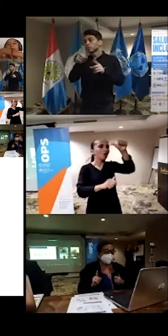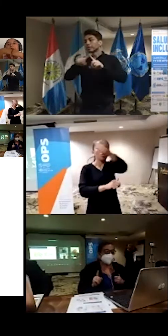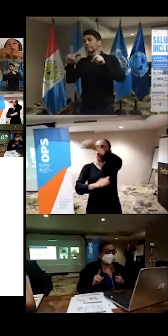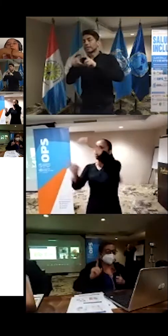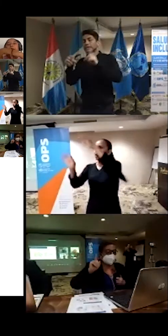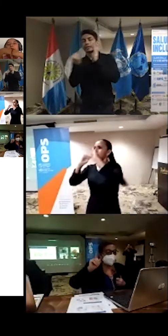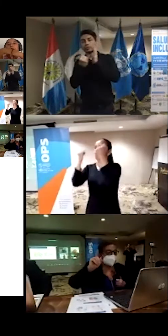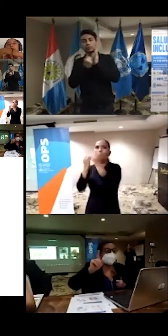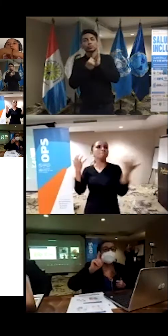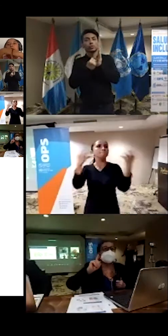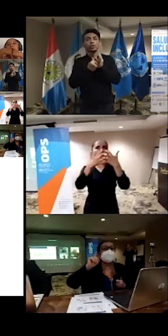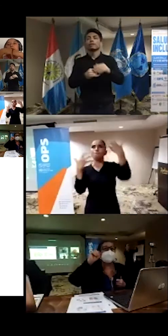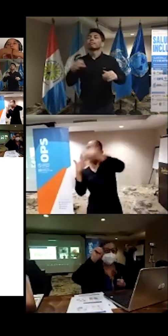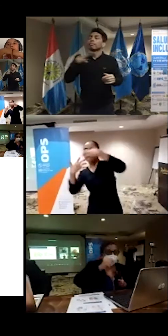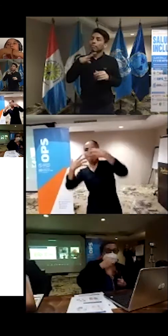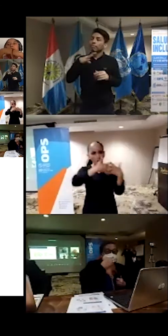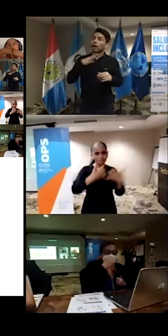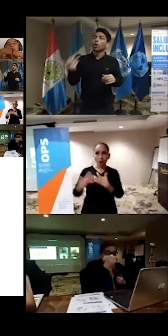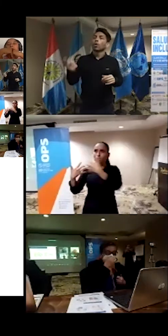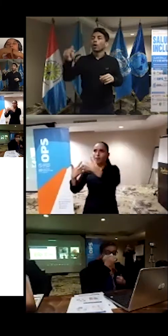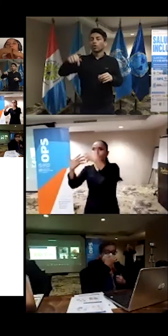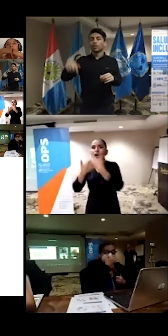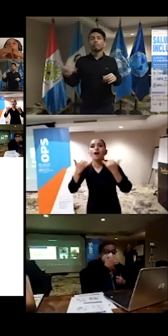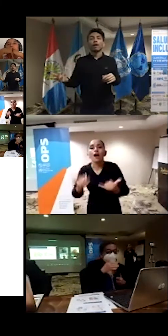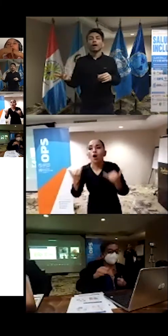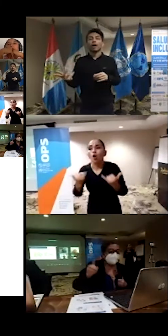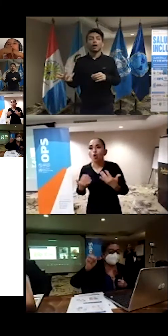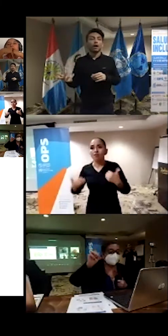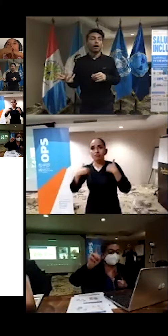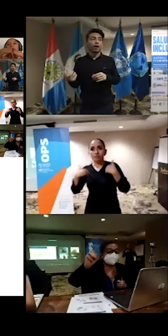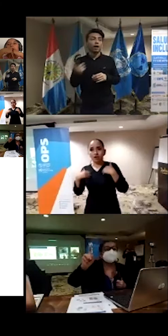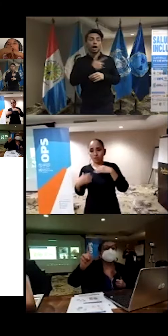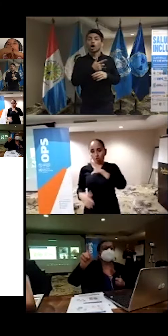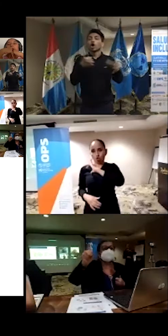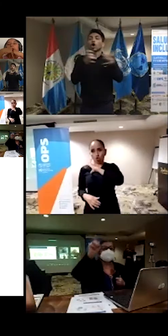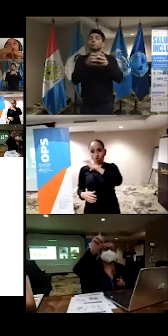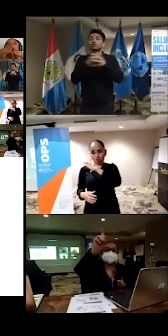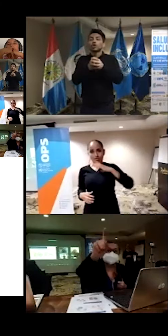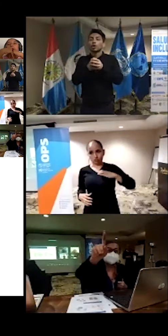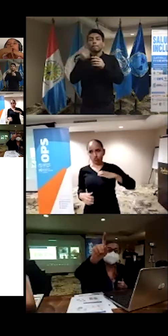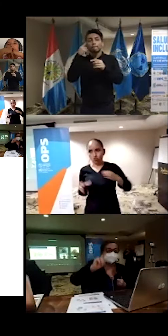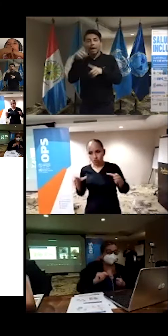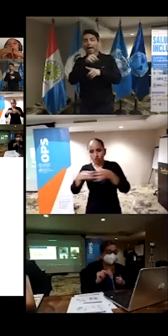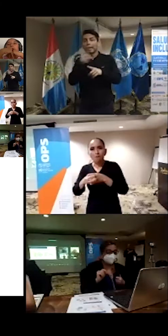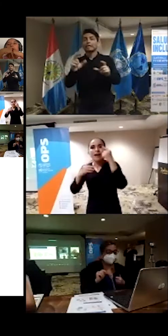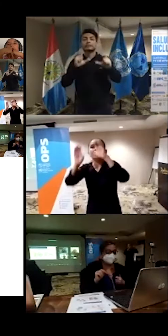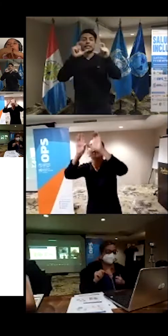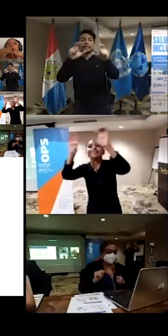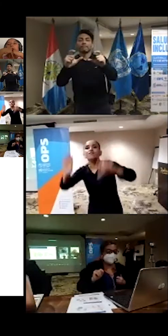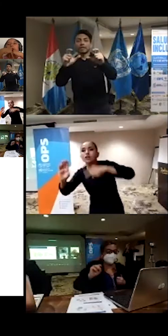instituciones. Tenemos ahorita actualmente una comisión intrainstitucional para hacer certificación